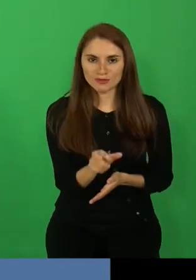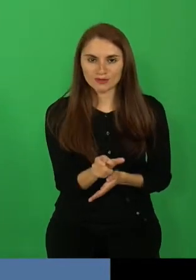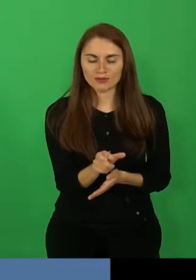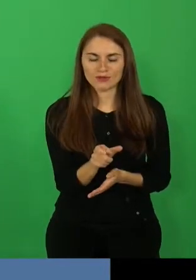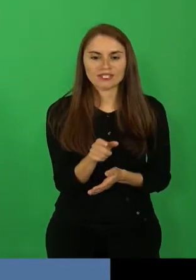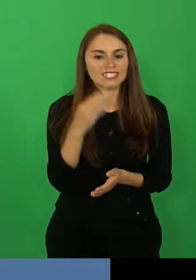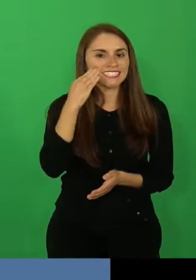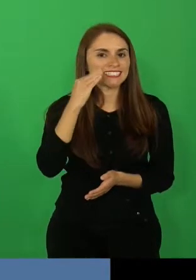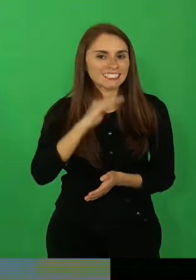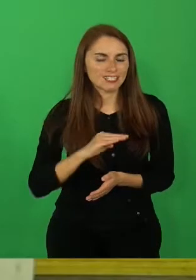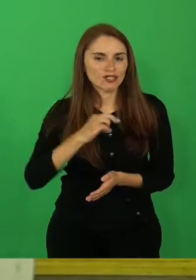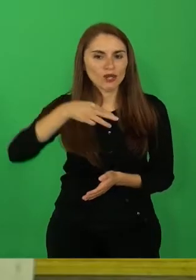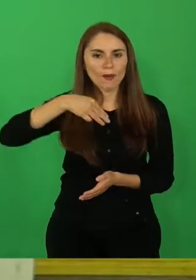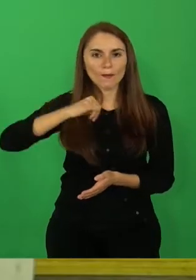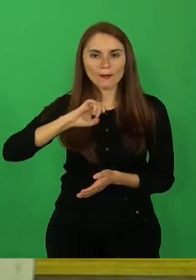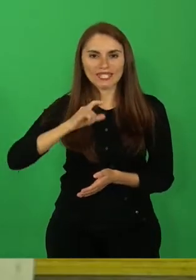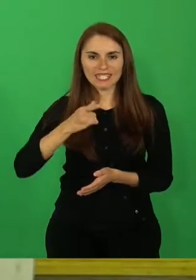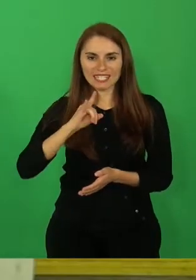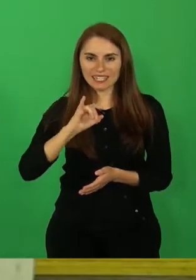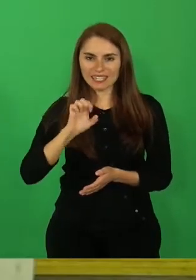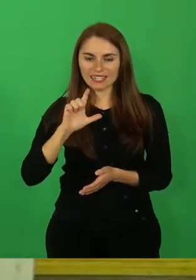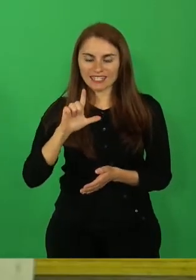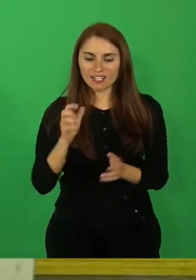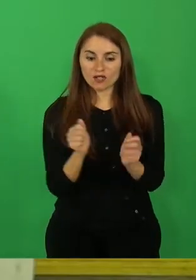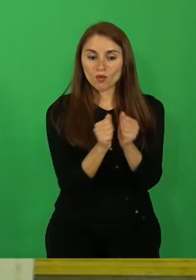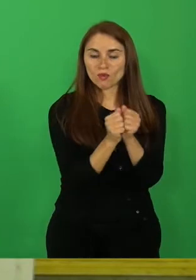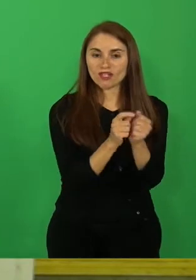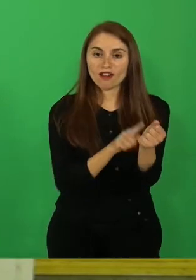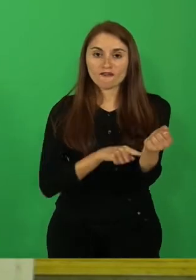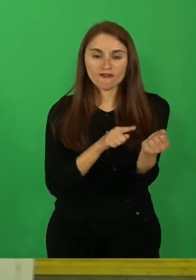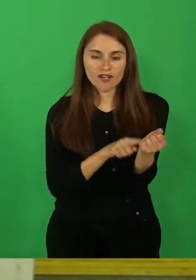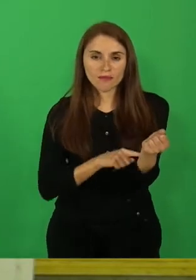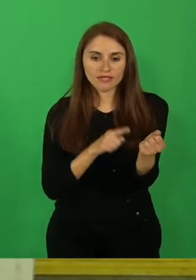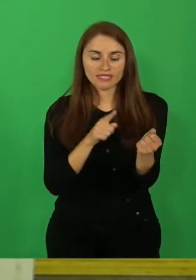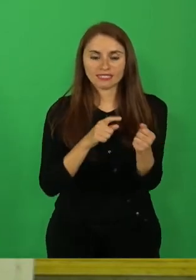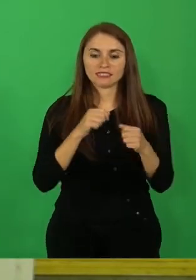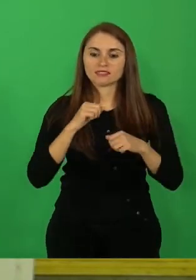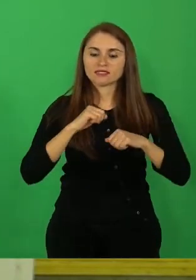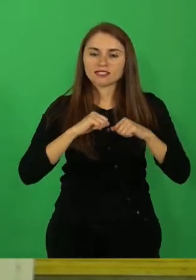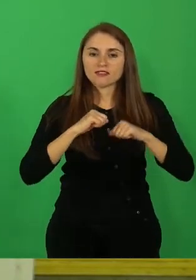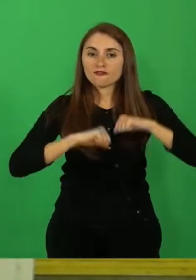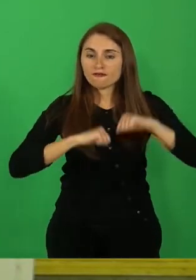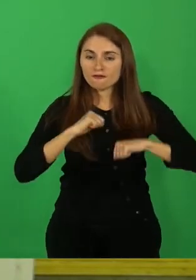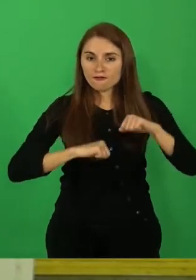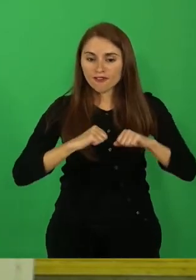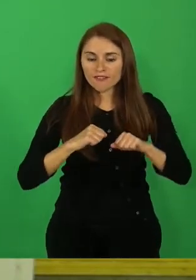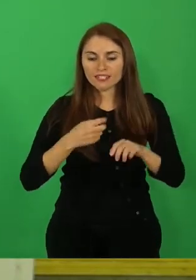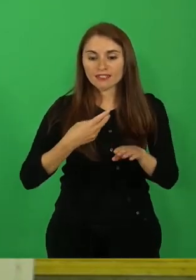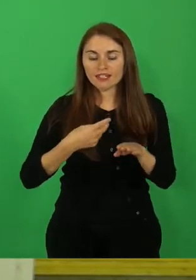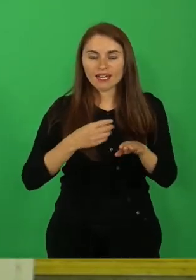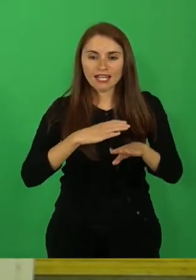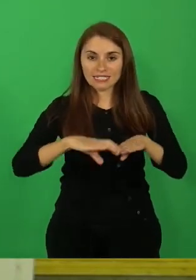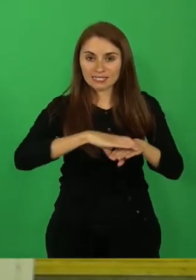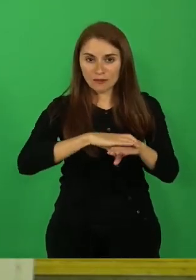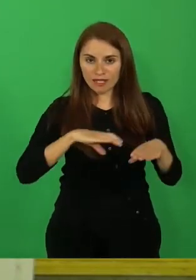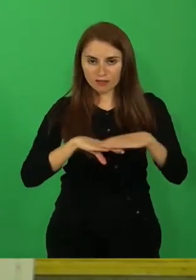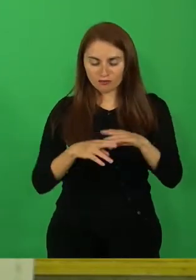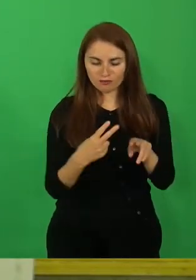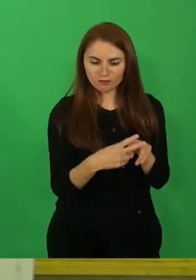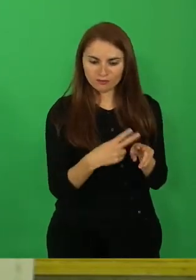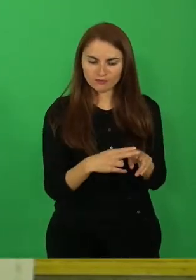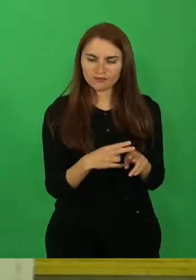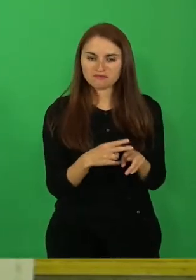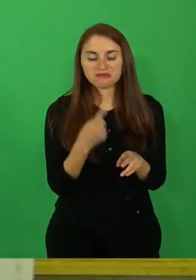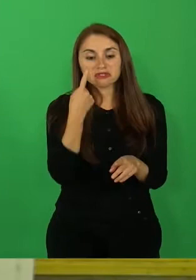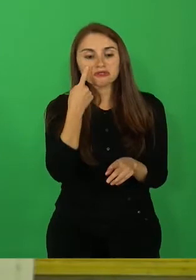que es este niño Miguel, vive con su familia, ¿cierto?, tiene una fábrica de zapatos y conocemos a cada uno de los personajes como su